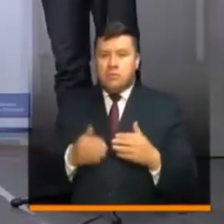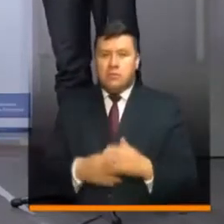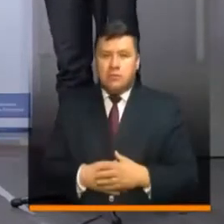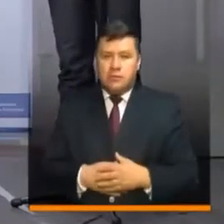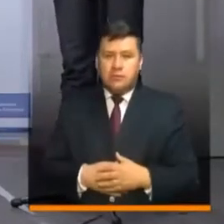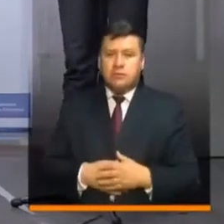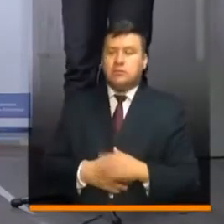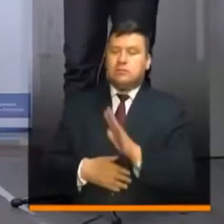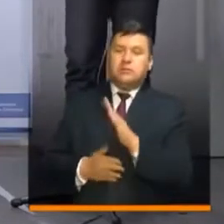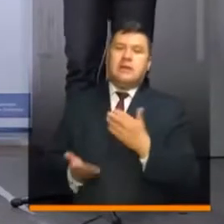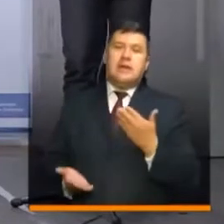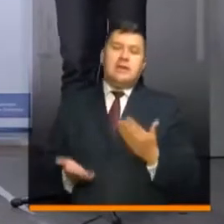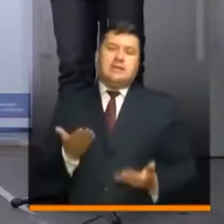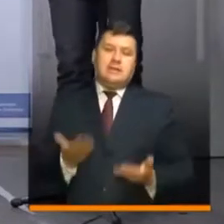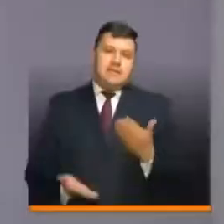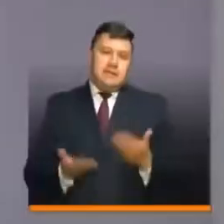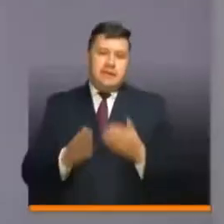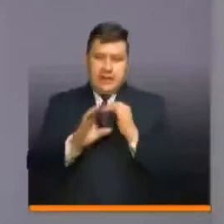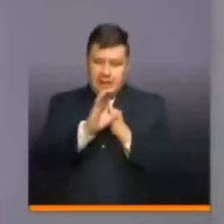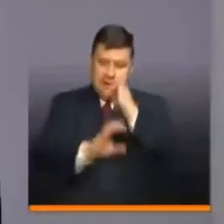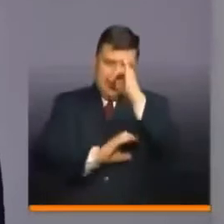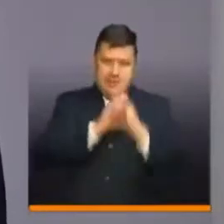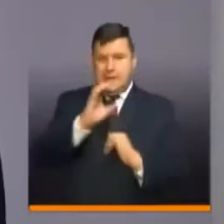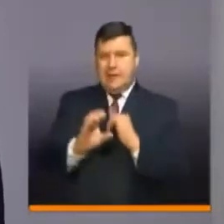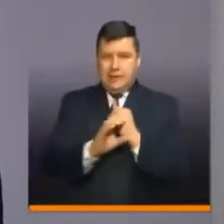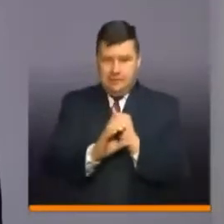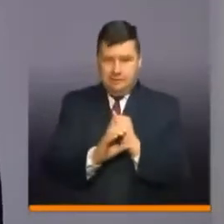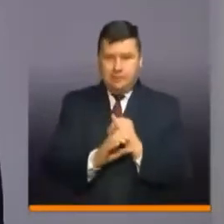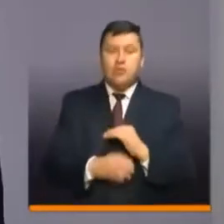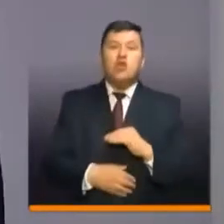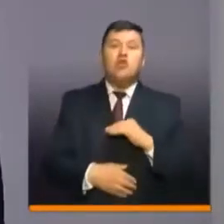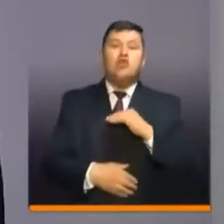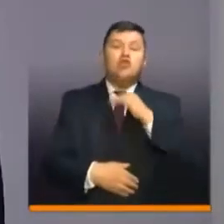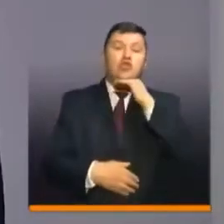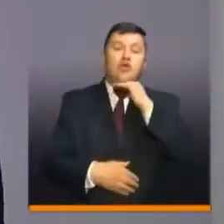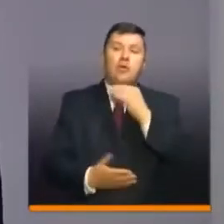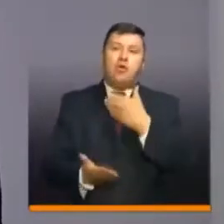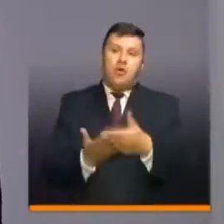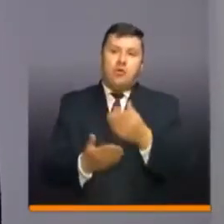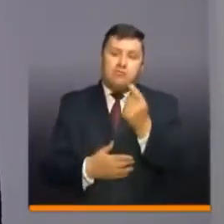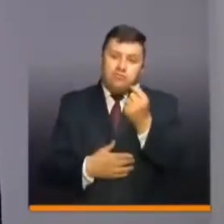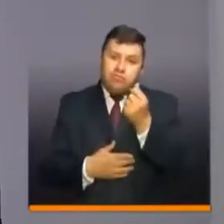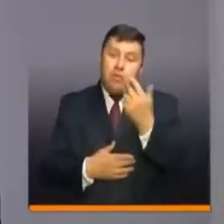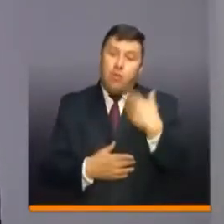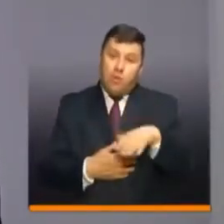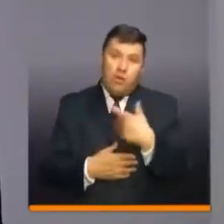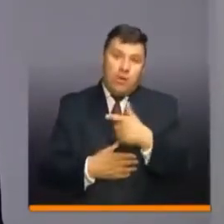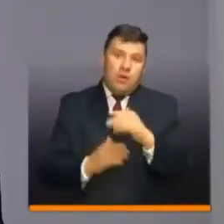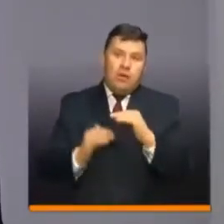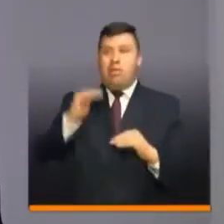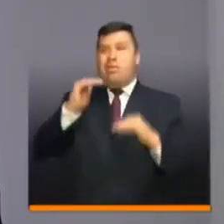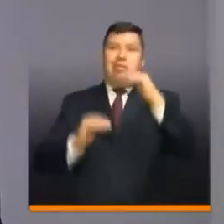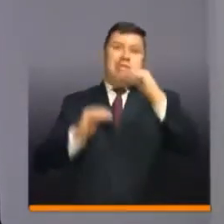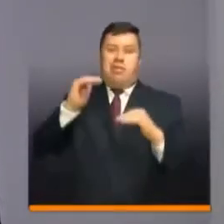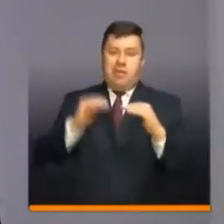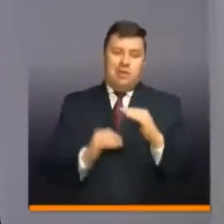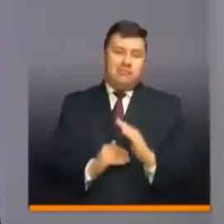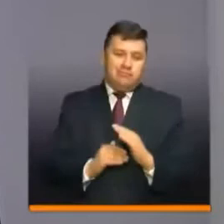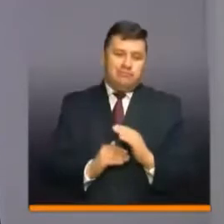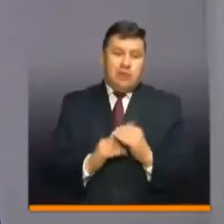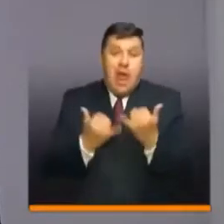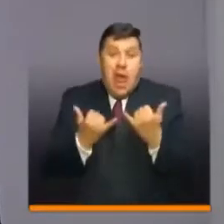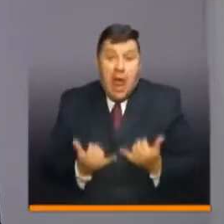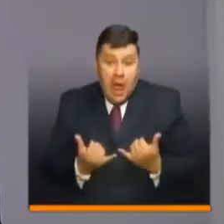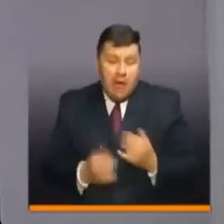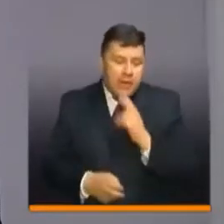va a aprender mucho del mercado internacional de las cantidades que encontremos y los precios un mercado muy volátil así que dar la figura en este instante